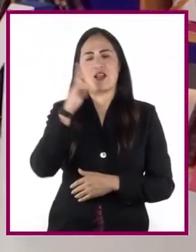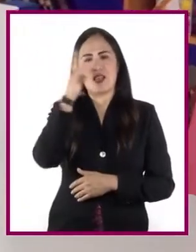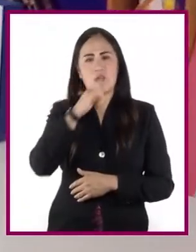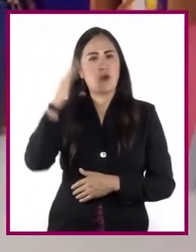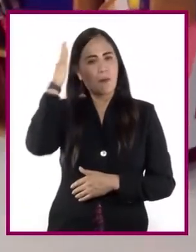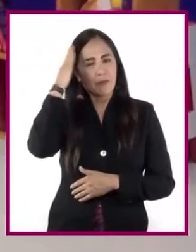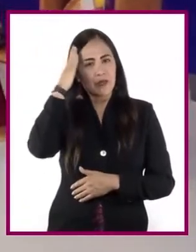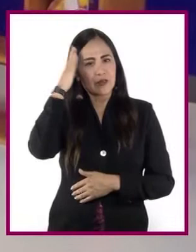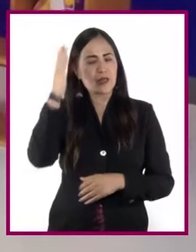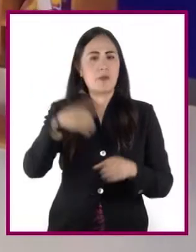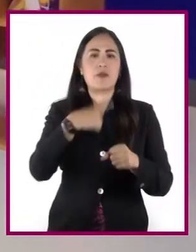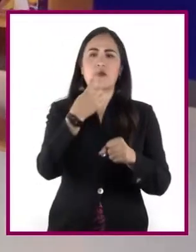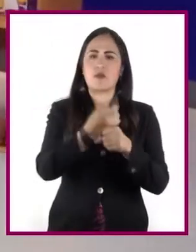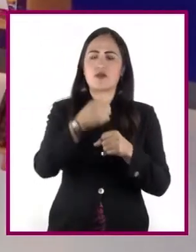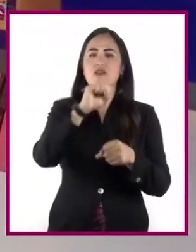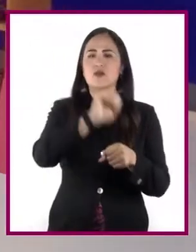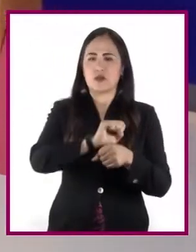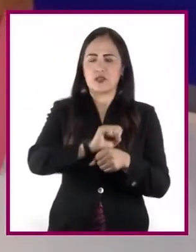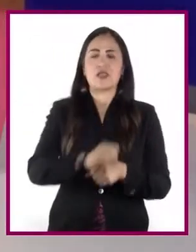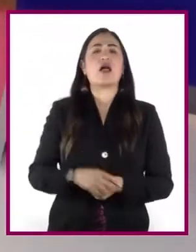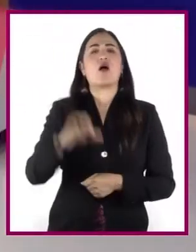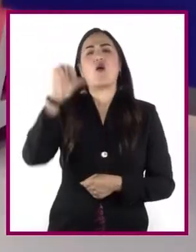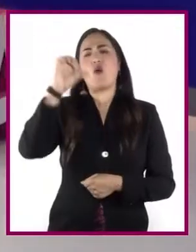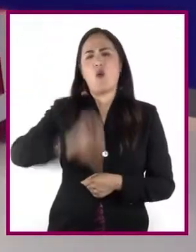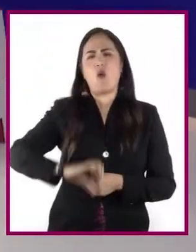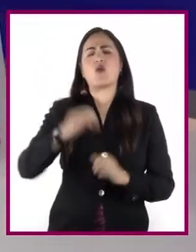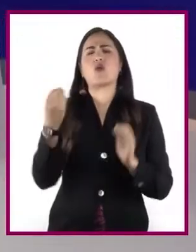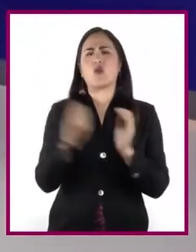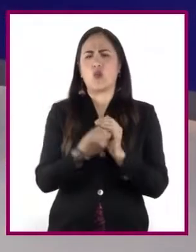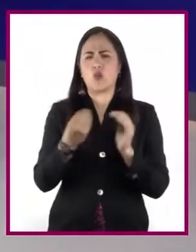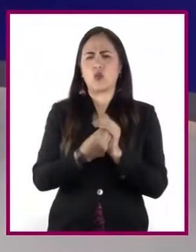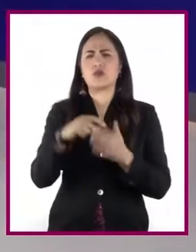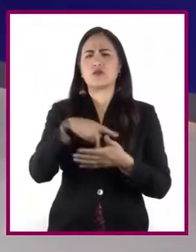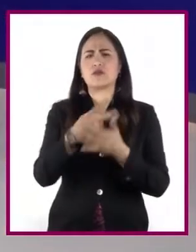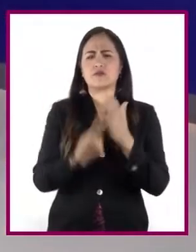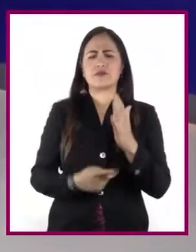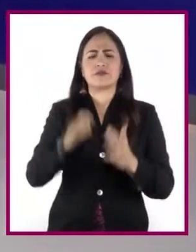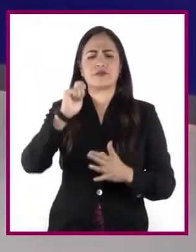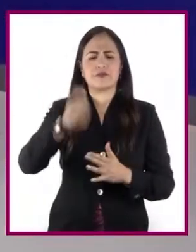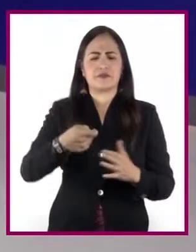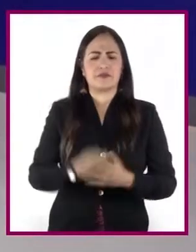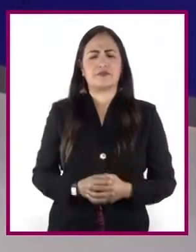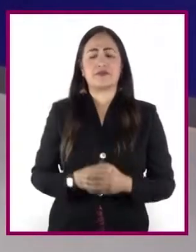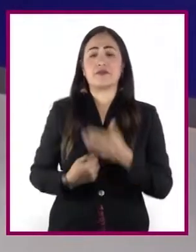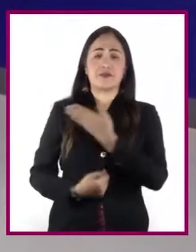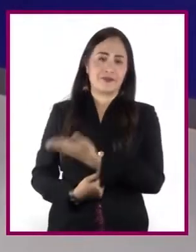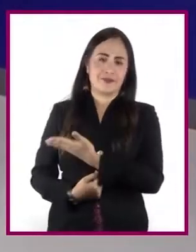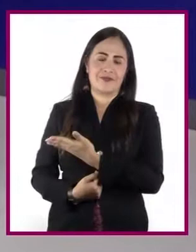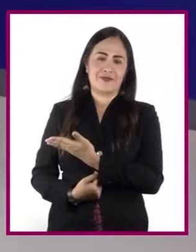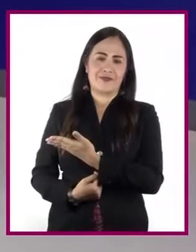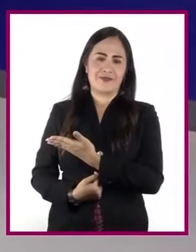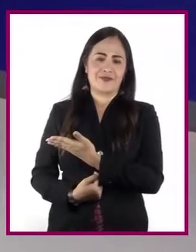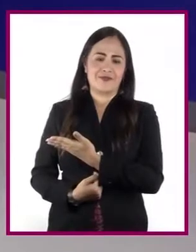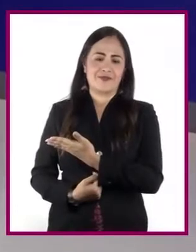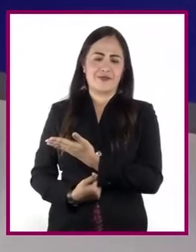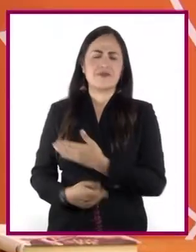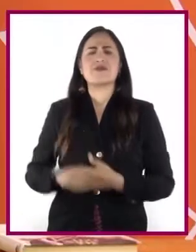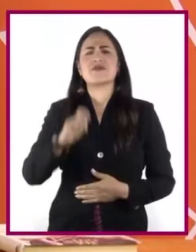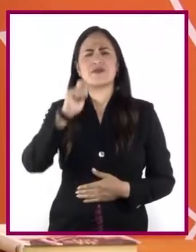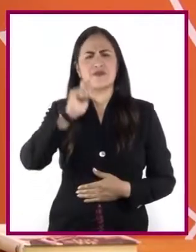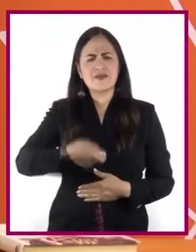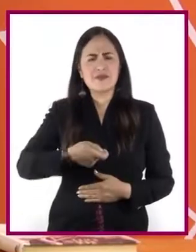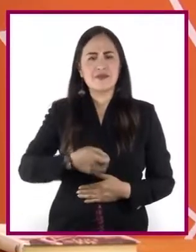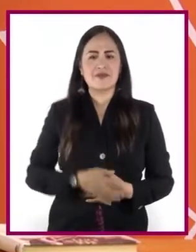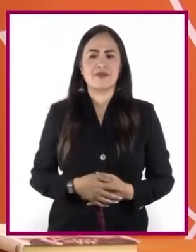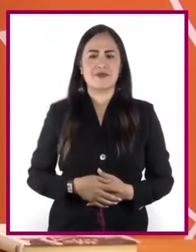materna primer grado. En esta sesión hablaremos sobre la importancia de los guiones de entrevista. Con esto